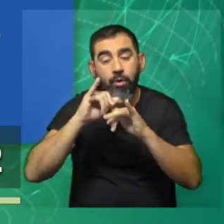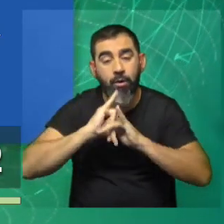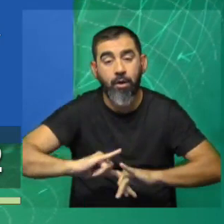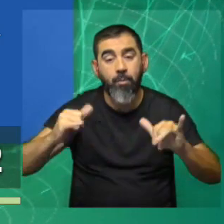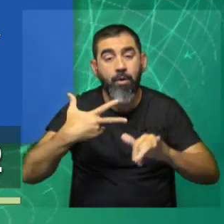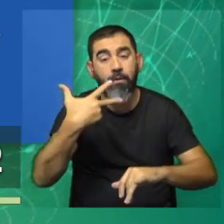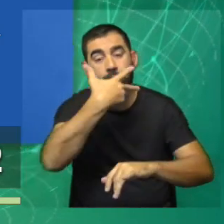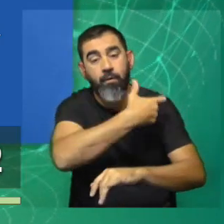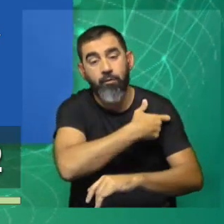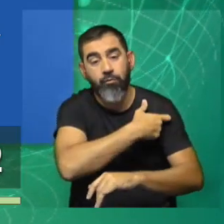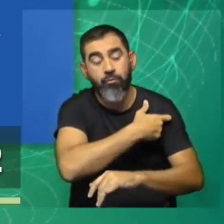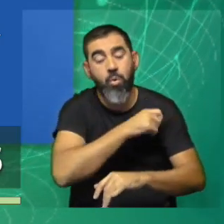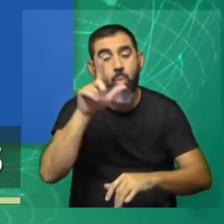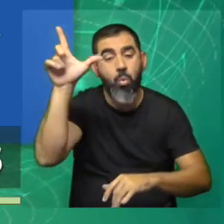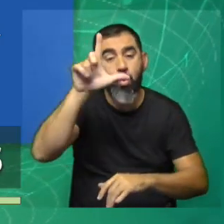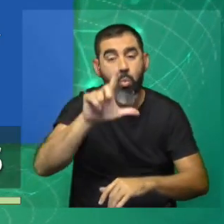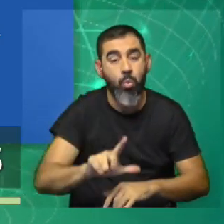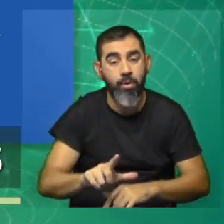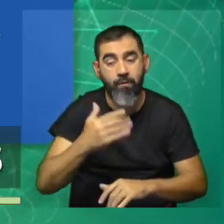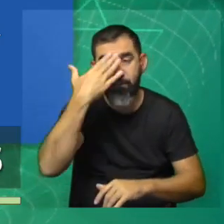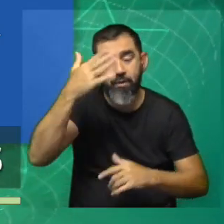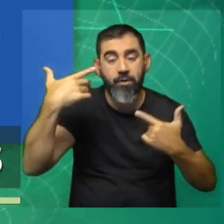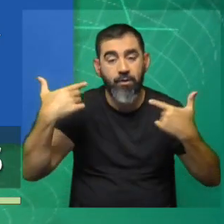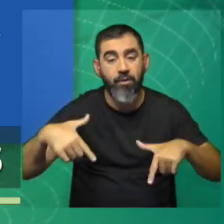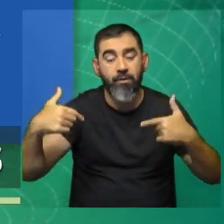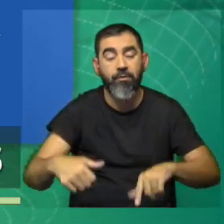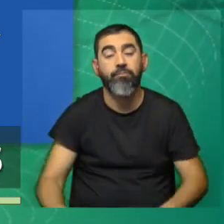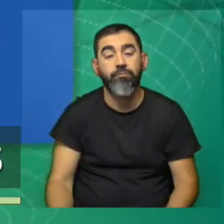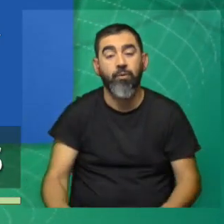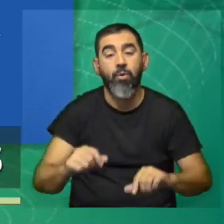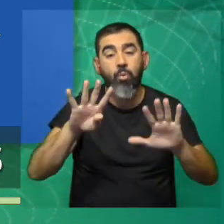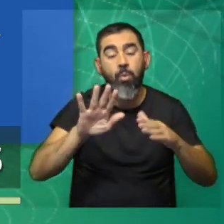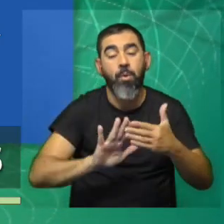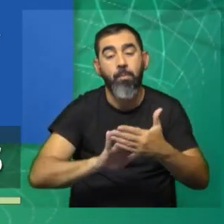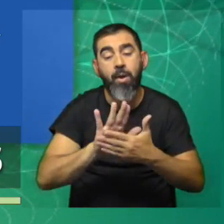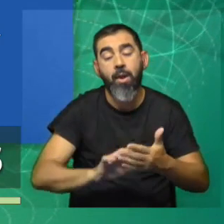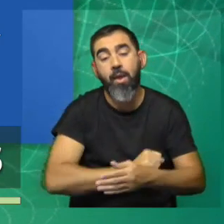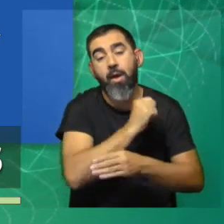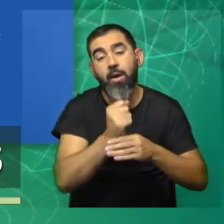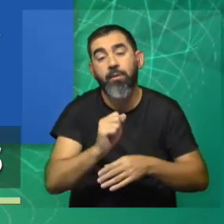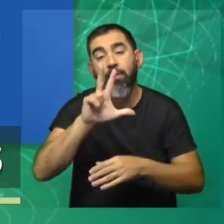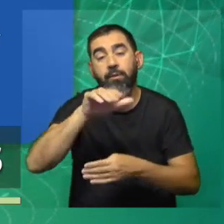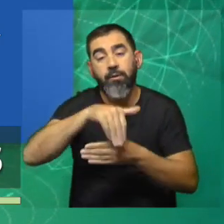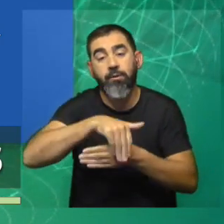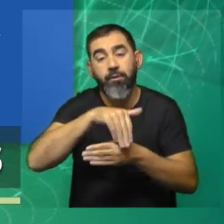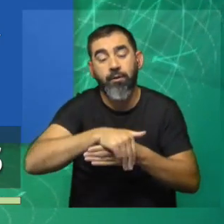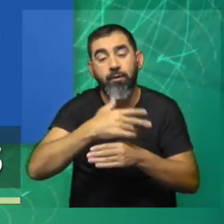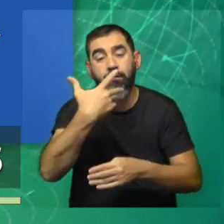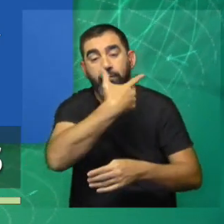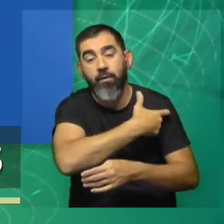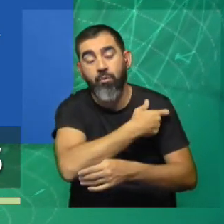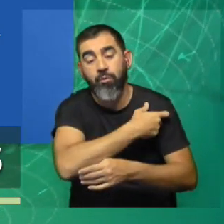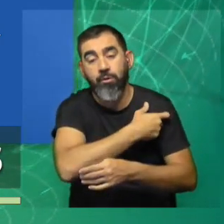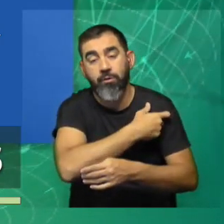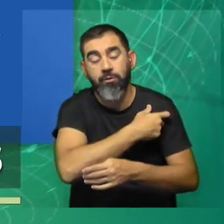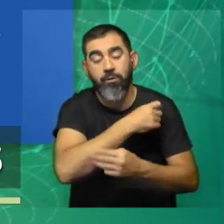de vacunación todos los lunes en la explanada. Sí, entre las 9 de la mañana y las 3 de la tarde, entre las 9 y las 15 se aplican todas las